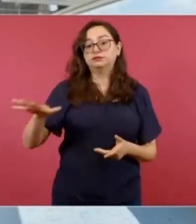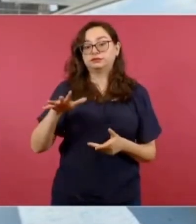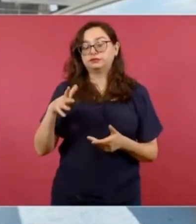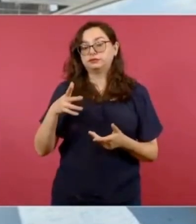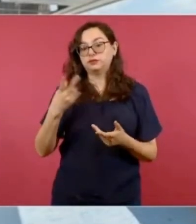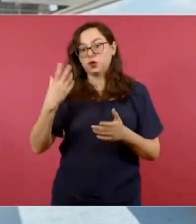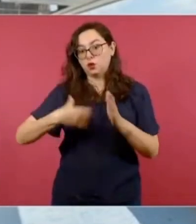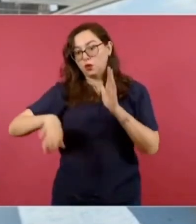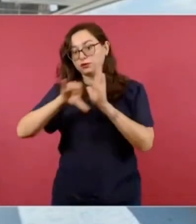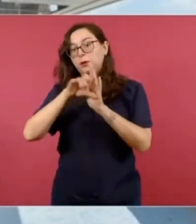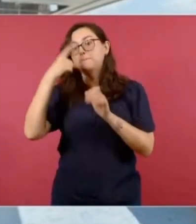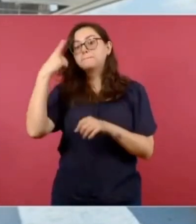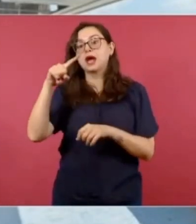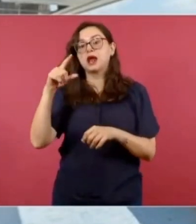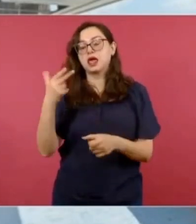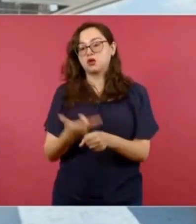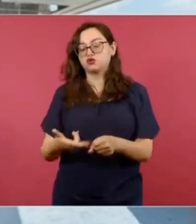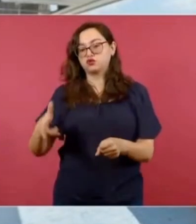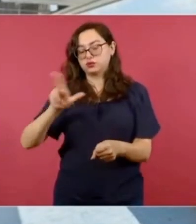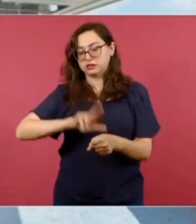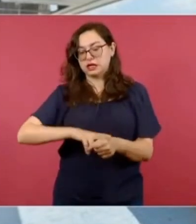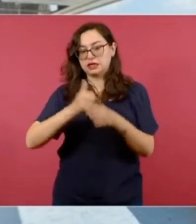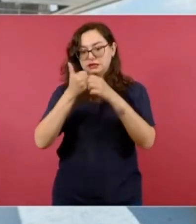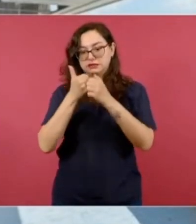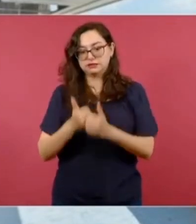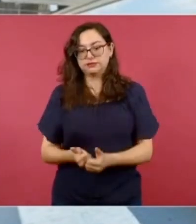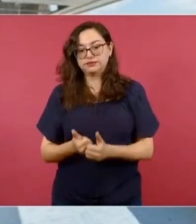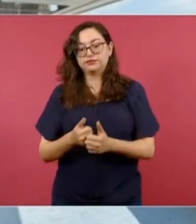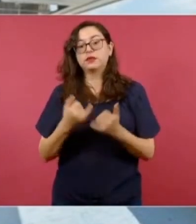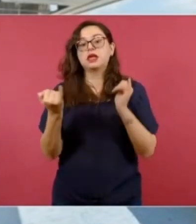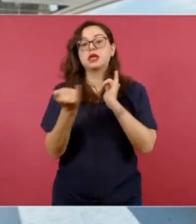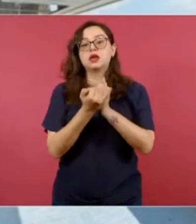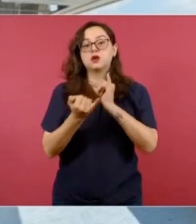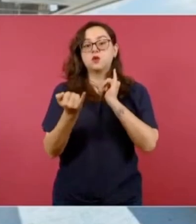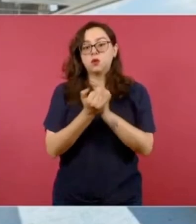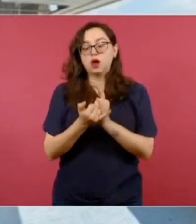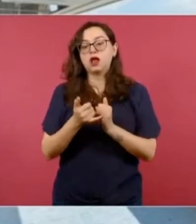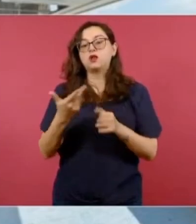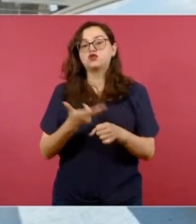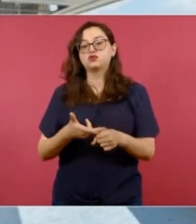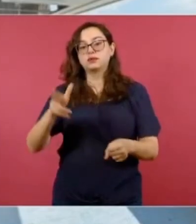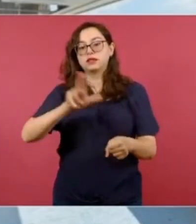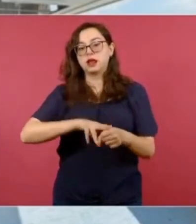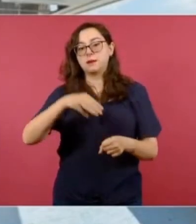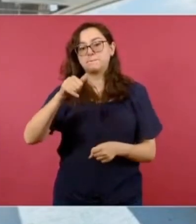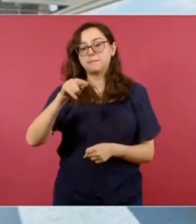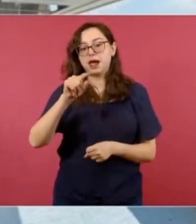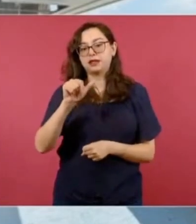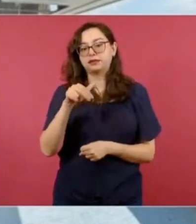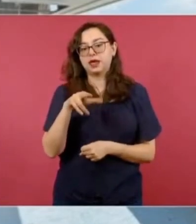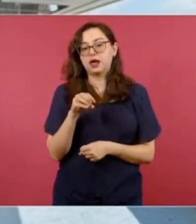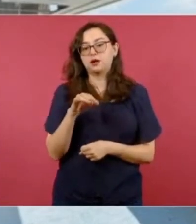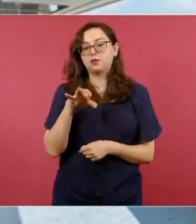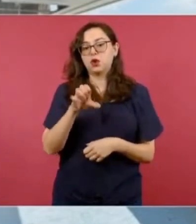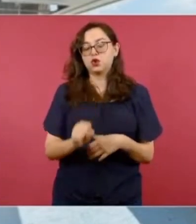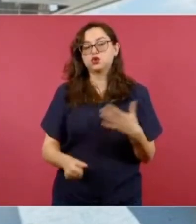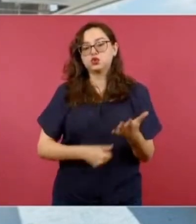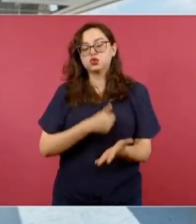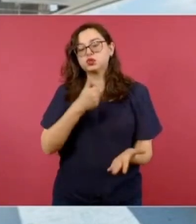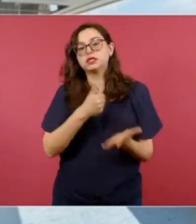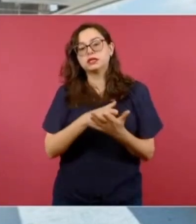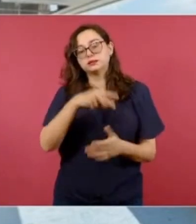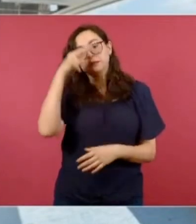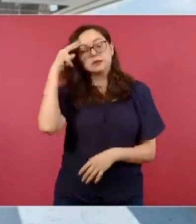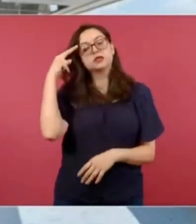hospitalización. También se está trabajando en el hospital de Matamoros, de IMSS Bienestar, y en el Centro Oncológico de Ciudad Victoria, que atenderá a